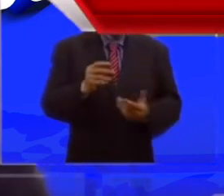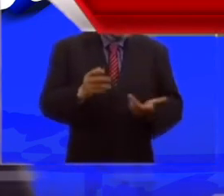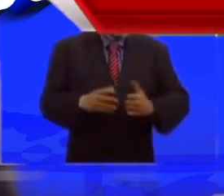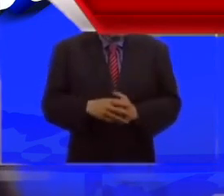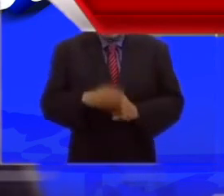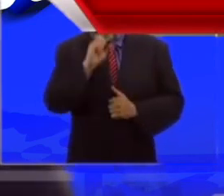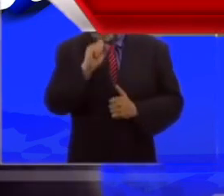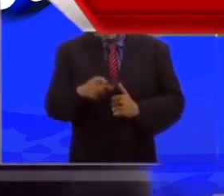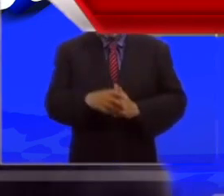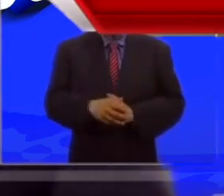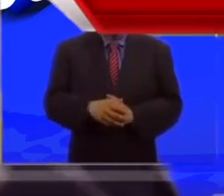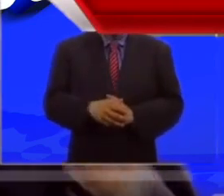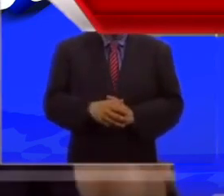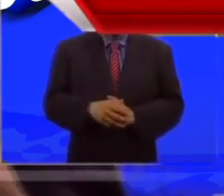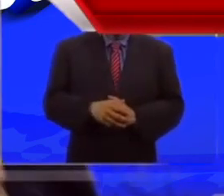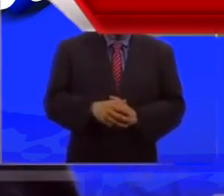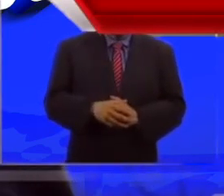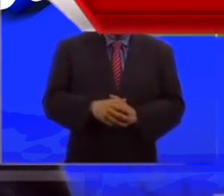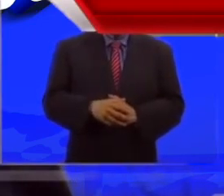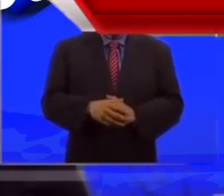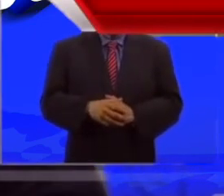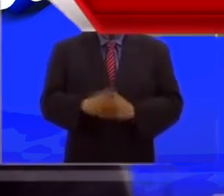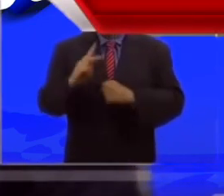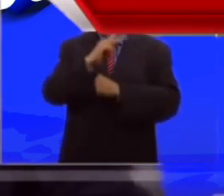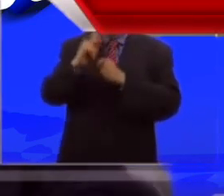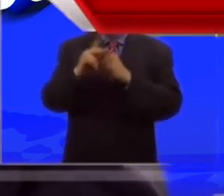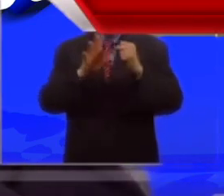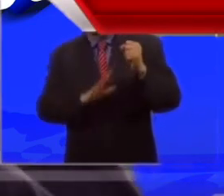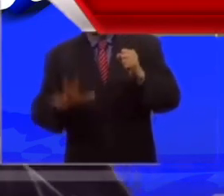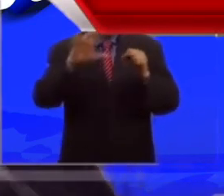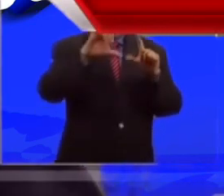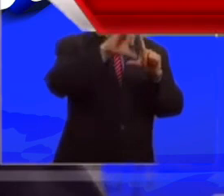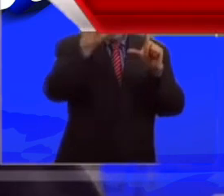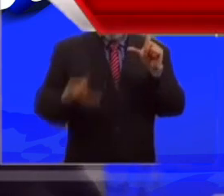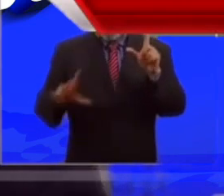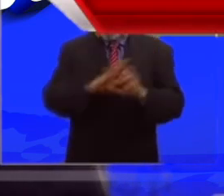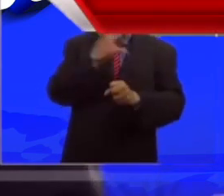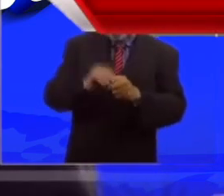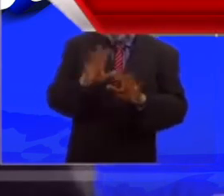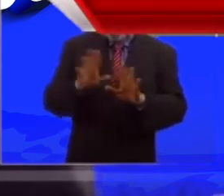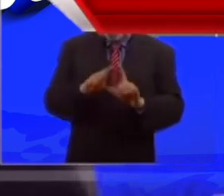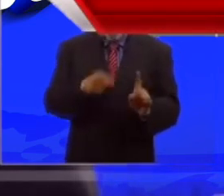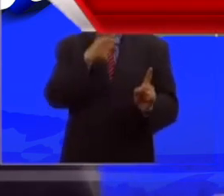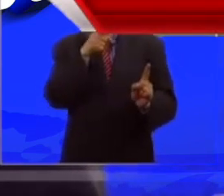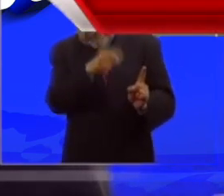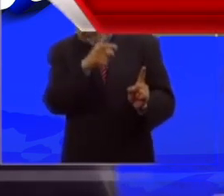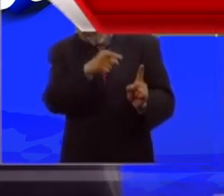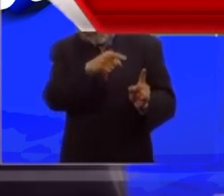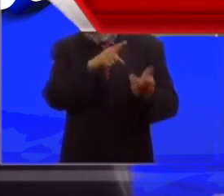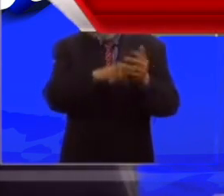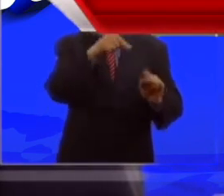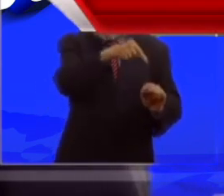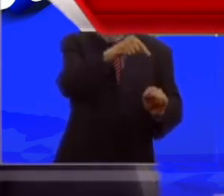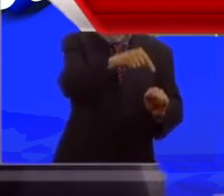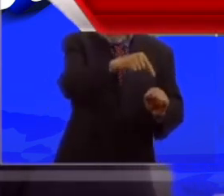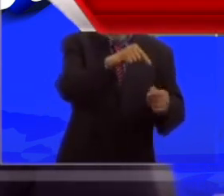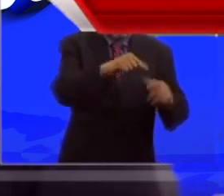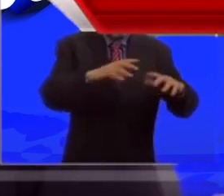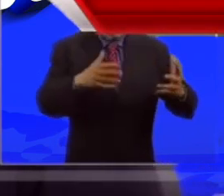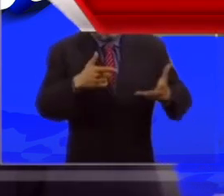También no es todo el país, es en esta región que